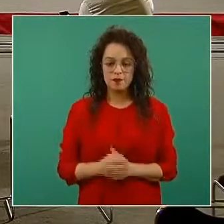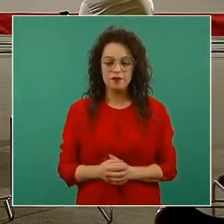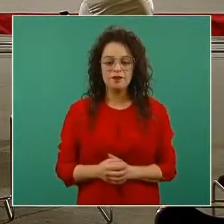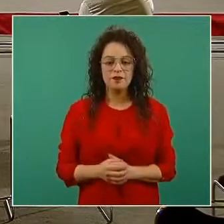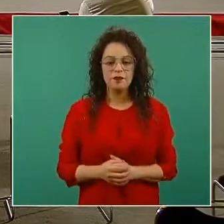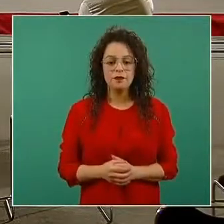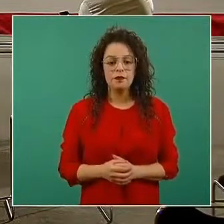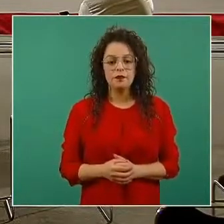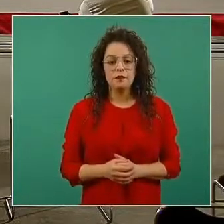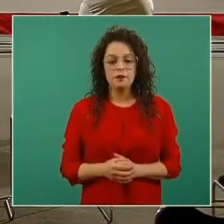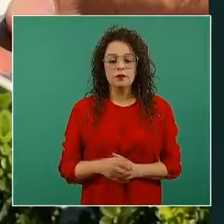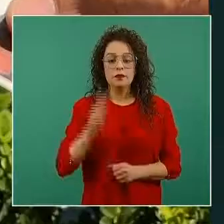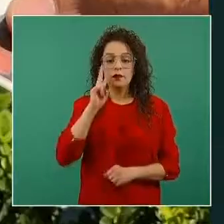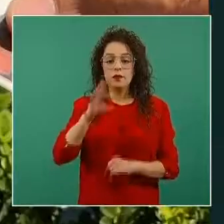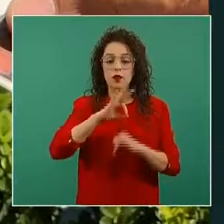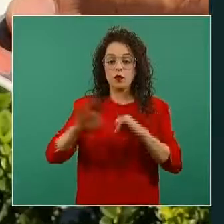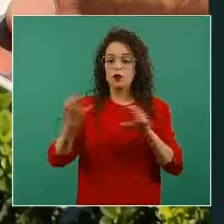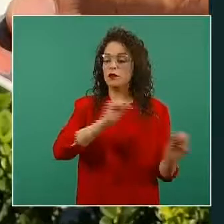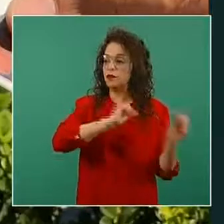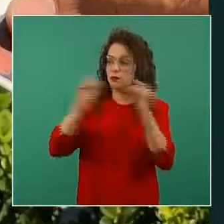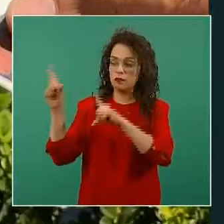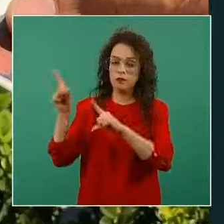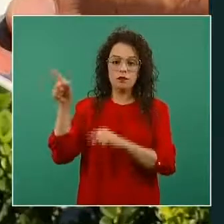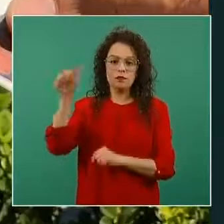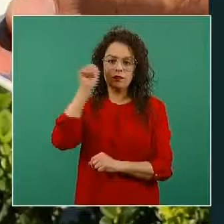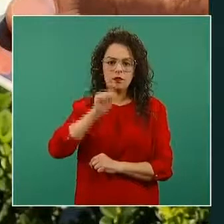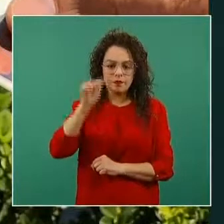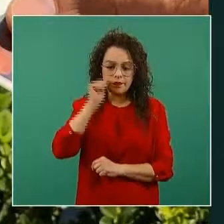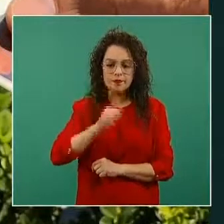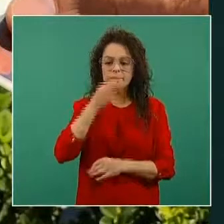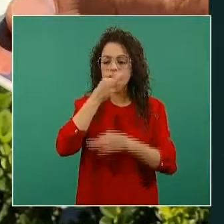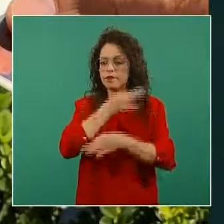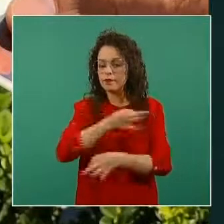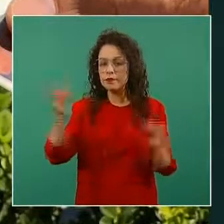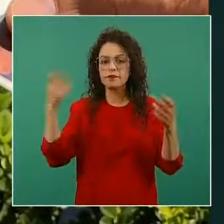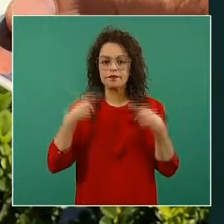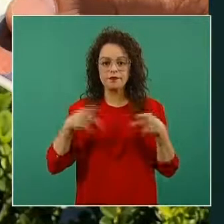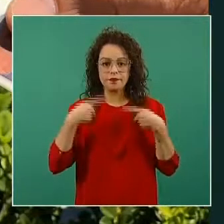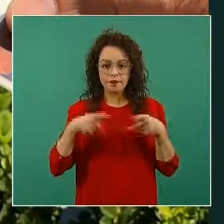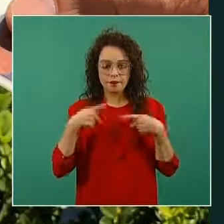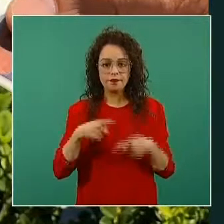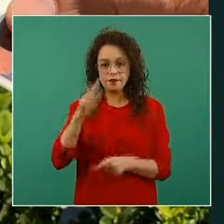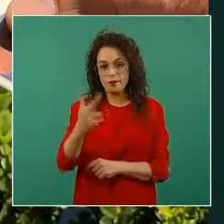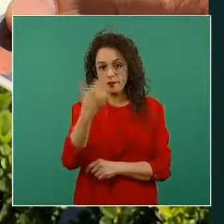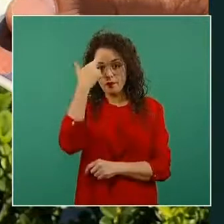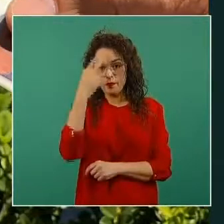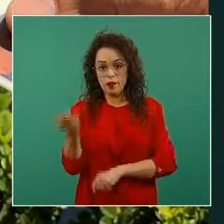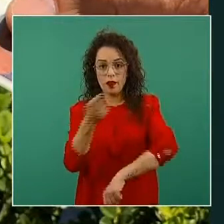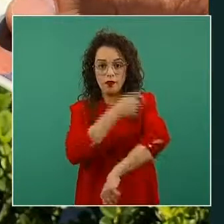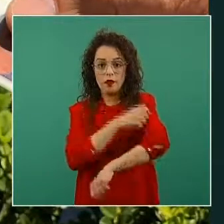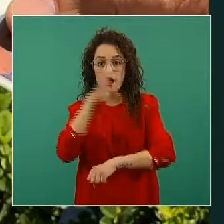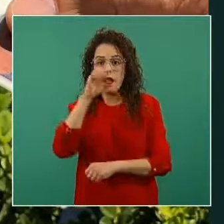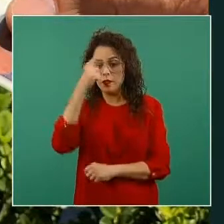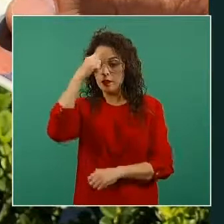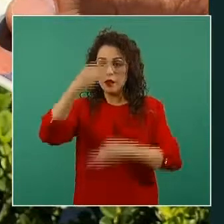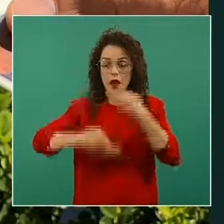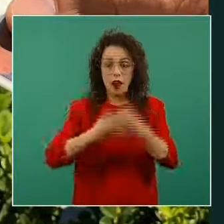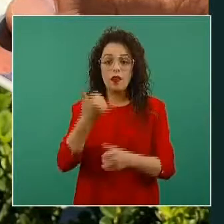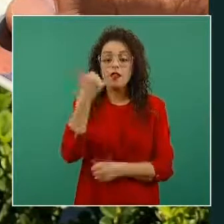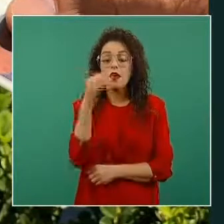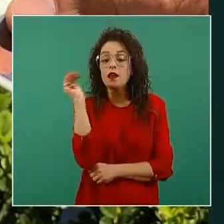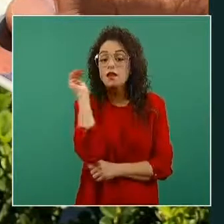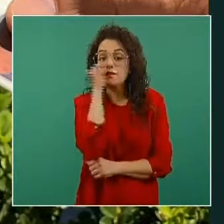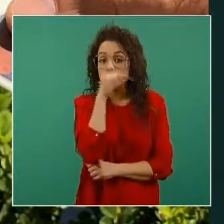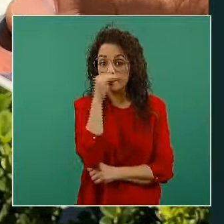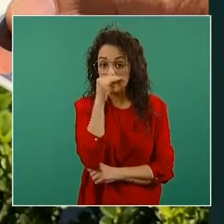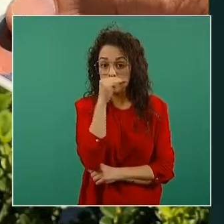estamos recordándole a la población que la vacuna es universal y es gratuita. El gobierno de México aseguró